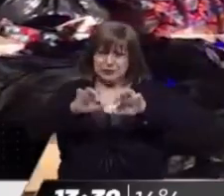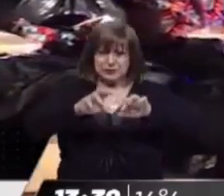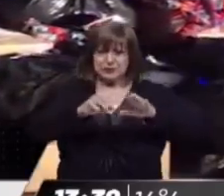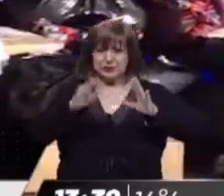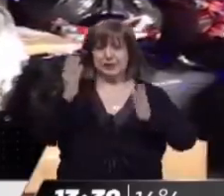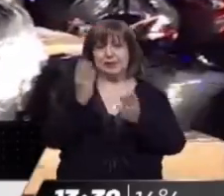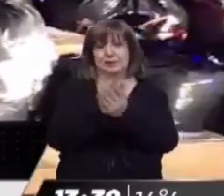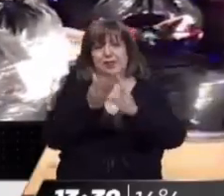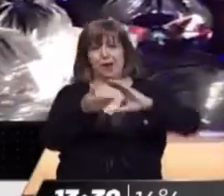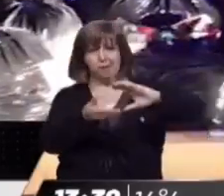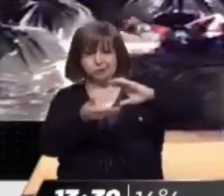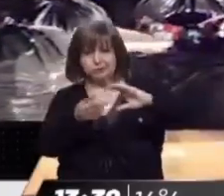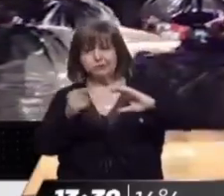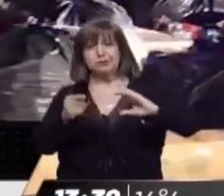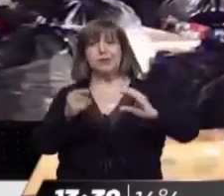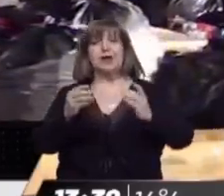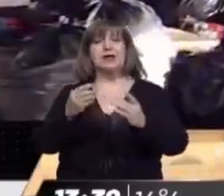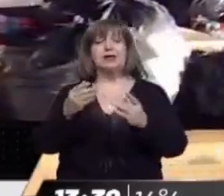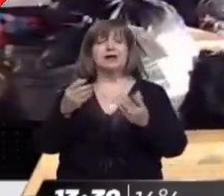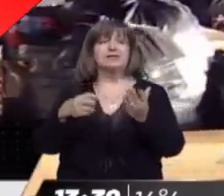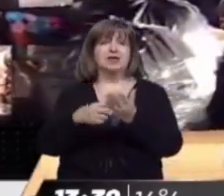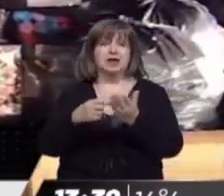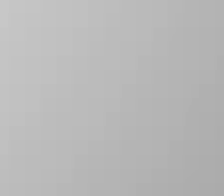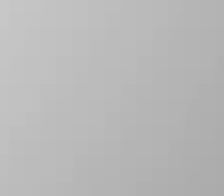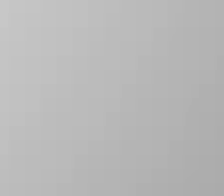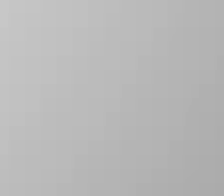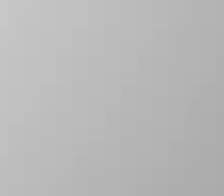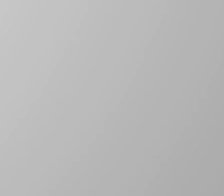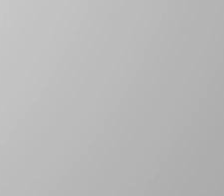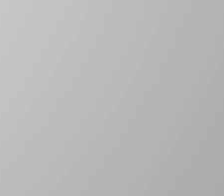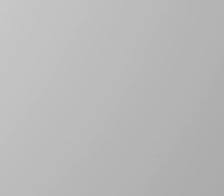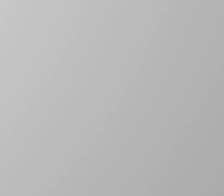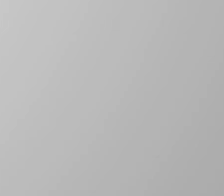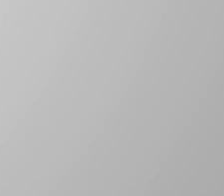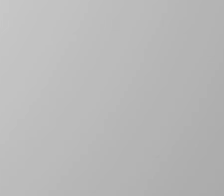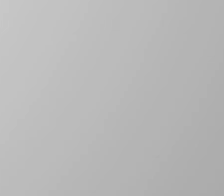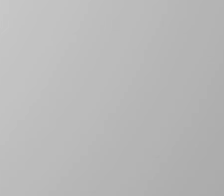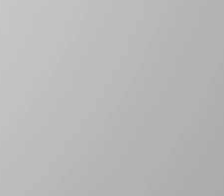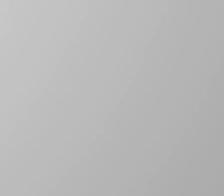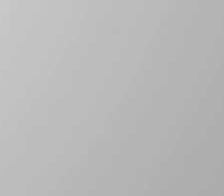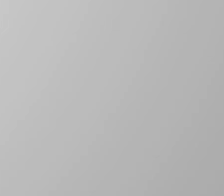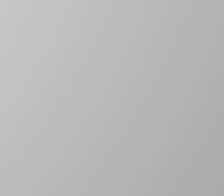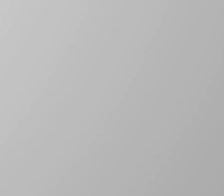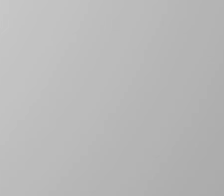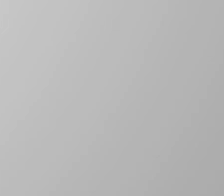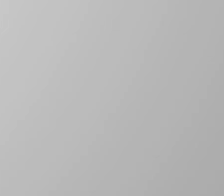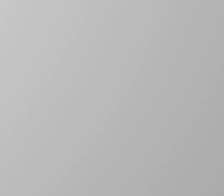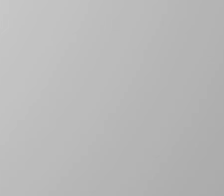aquí en el Valle de Uco con respecto a este fuerte golpe al contrabando en la provincia de Mendoza.